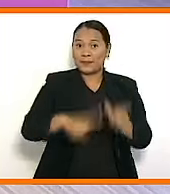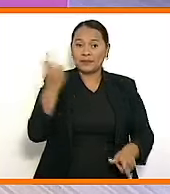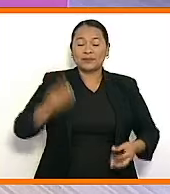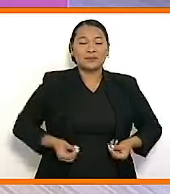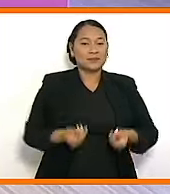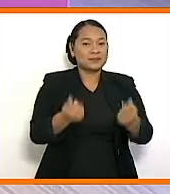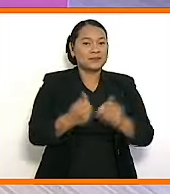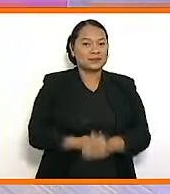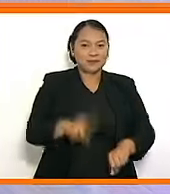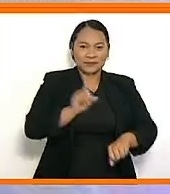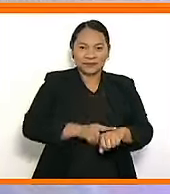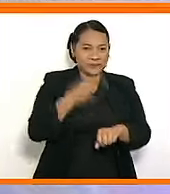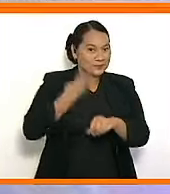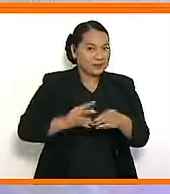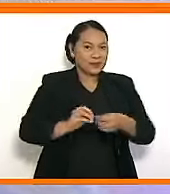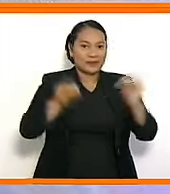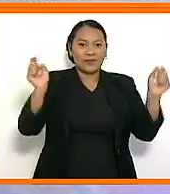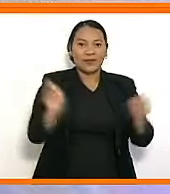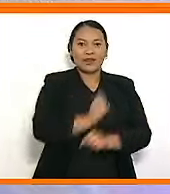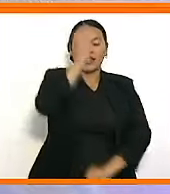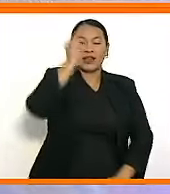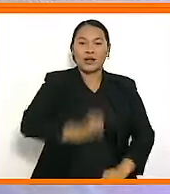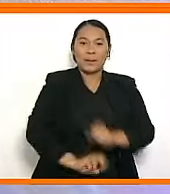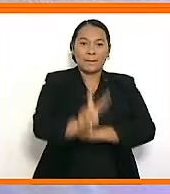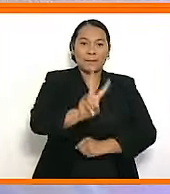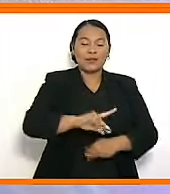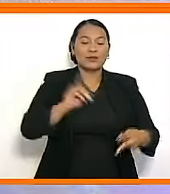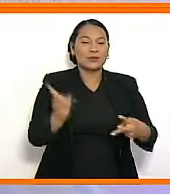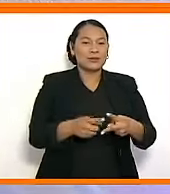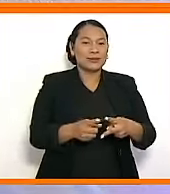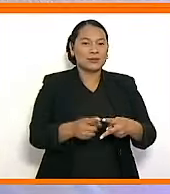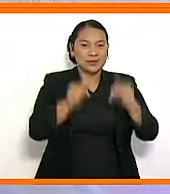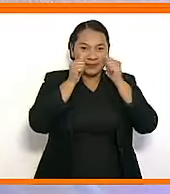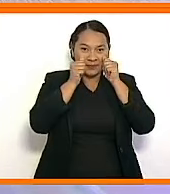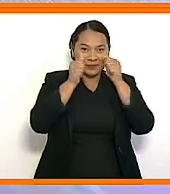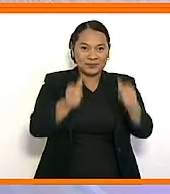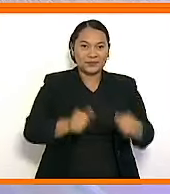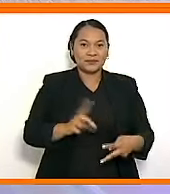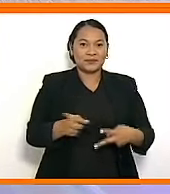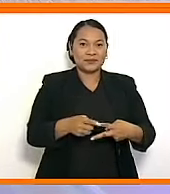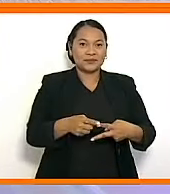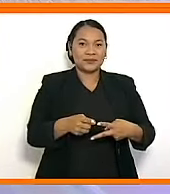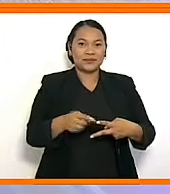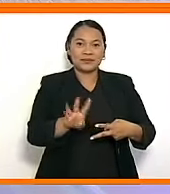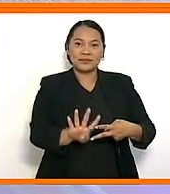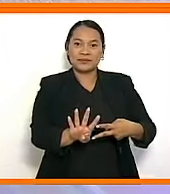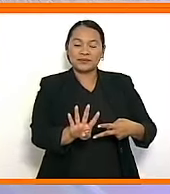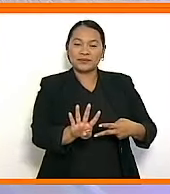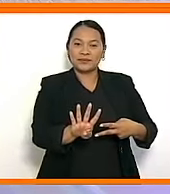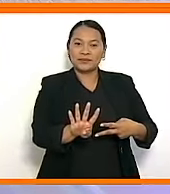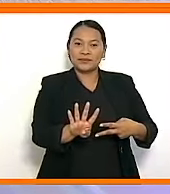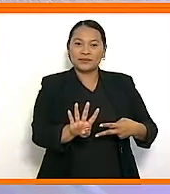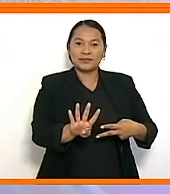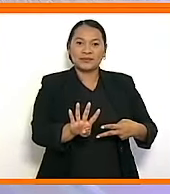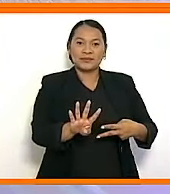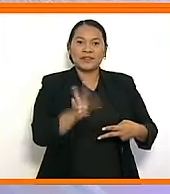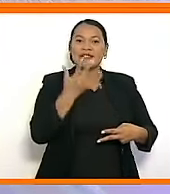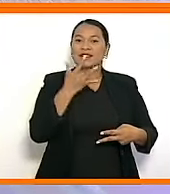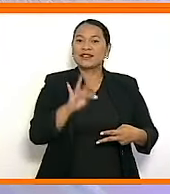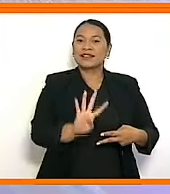número ganador. Su primer dígito es, atentos, en nuestra posición 1, el 4. Segundo dígito,